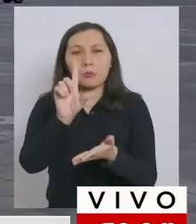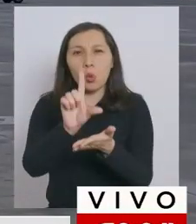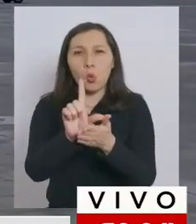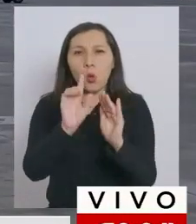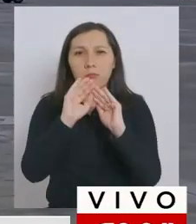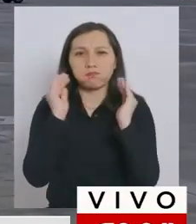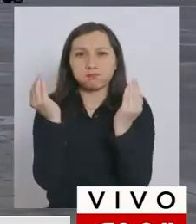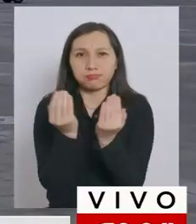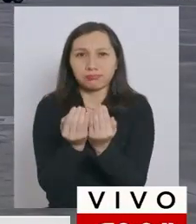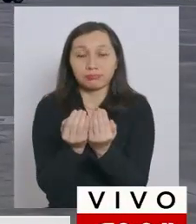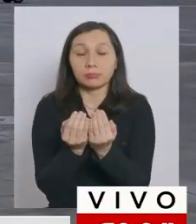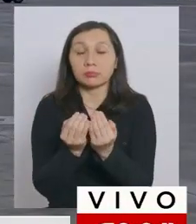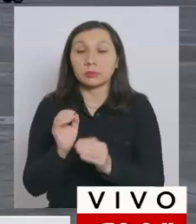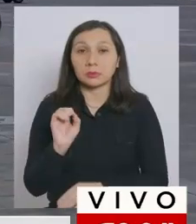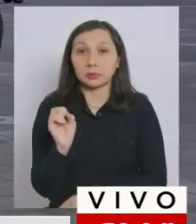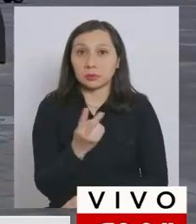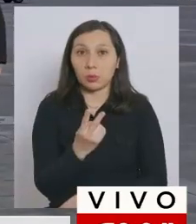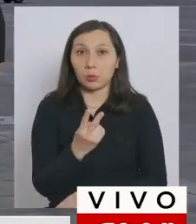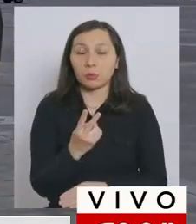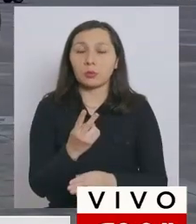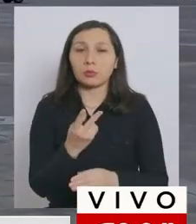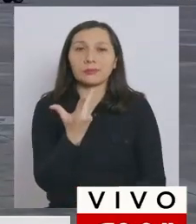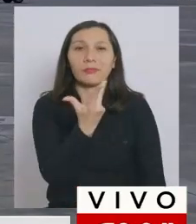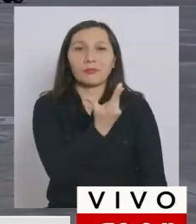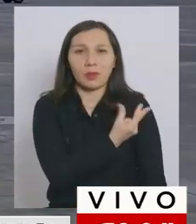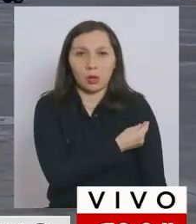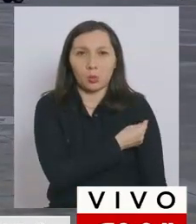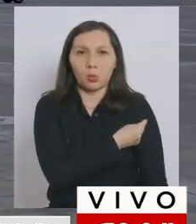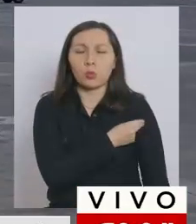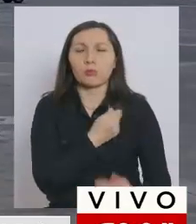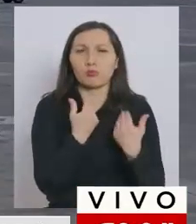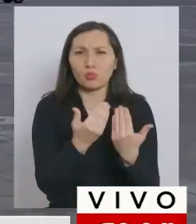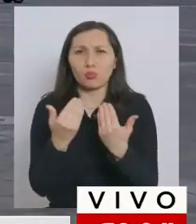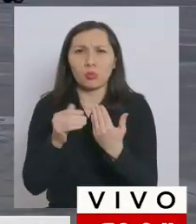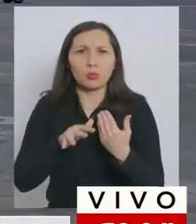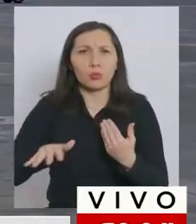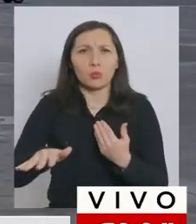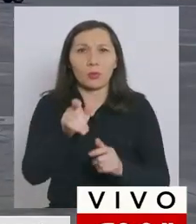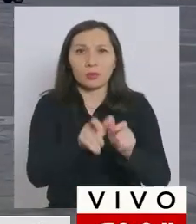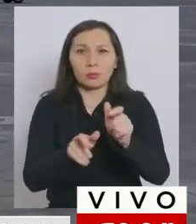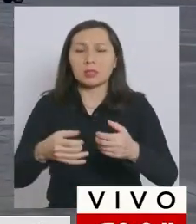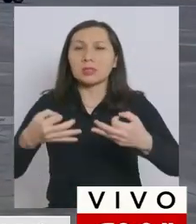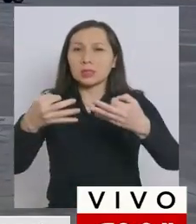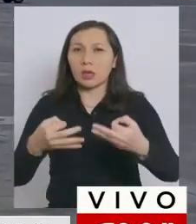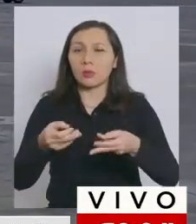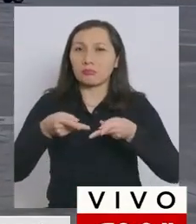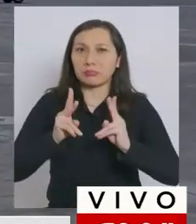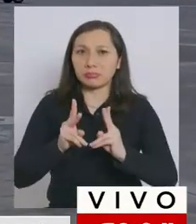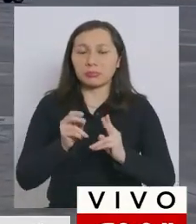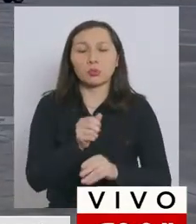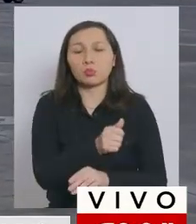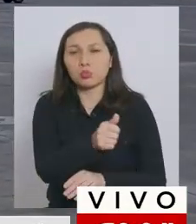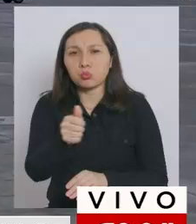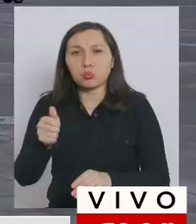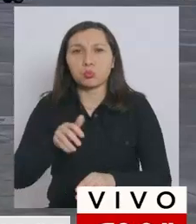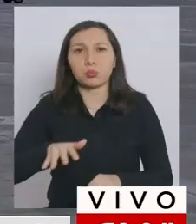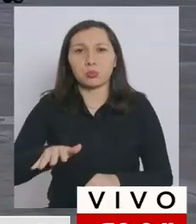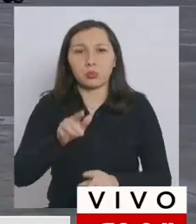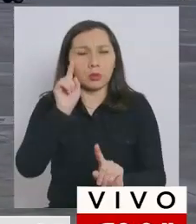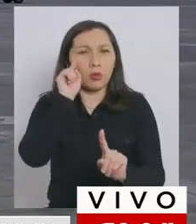cerrados y segundo la vacunación máxima segura y eficaz de toda la población